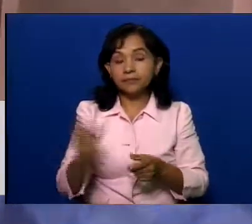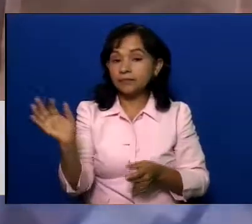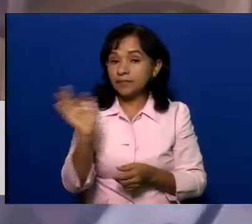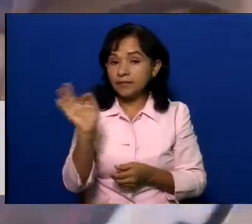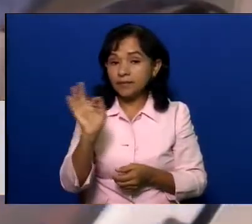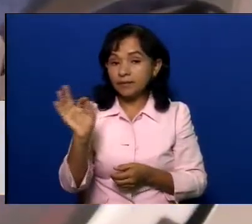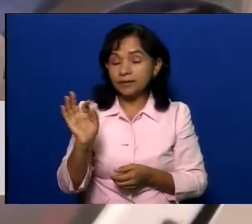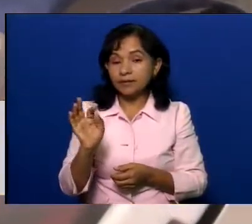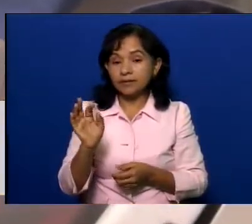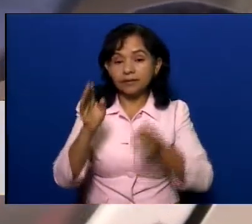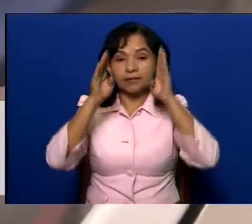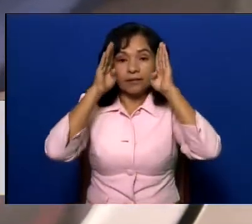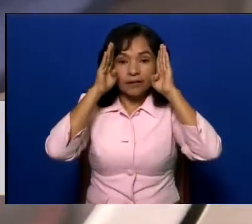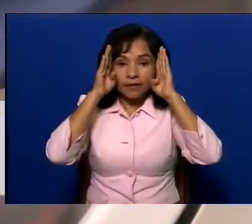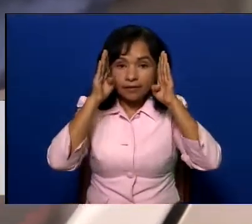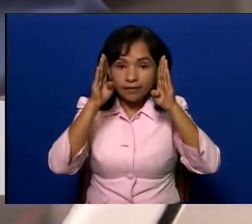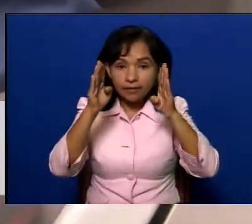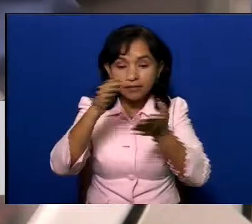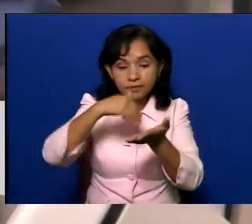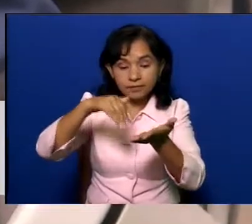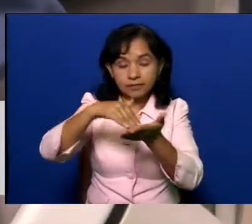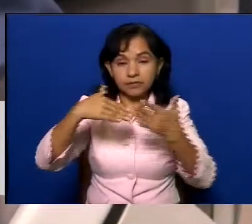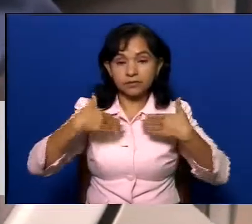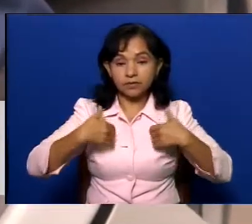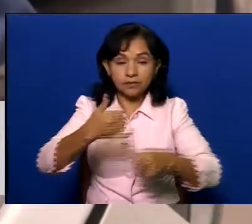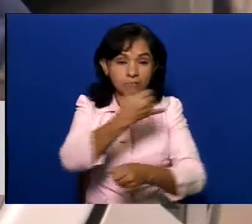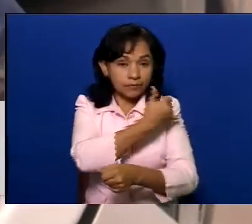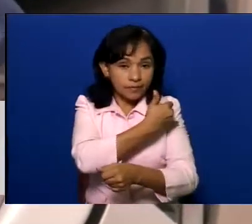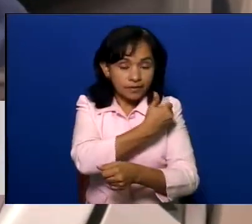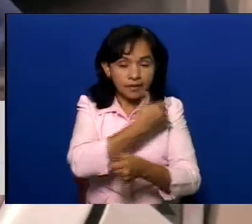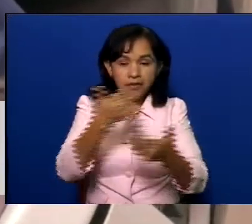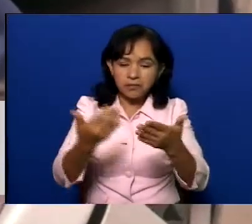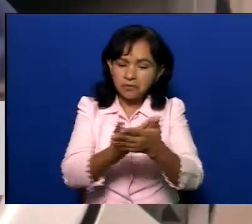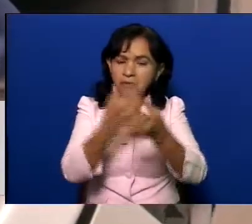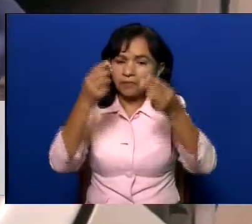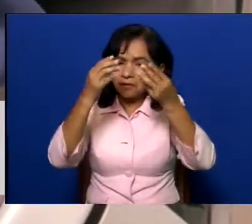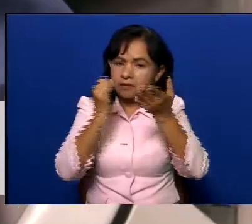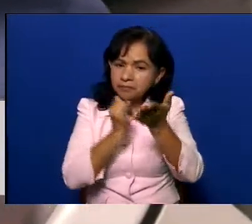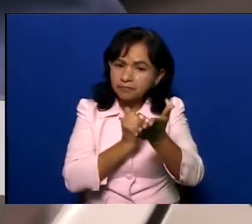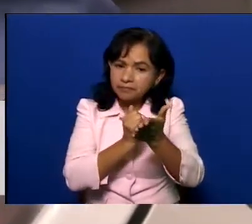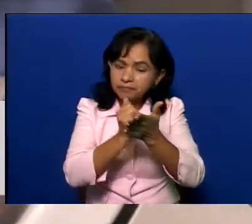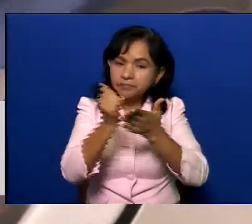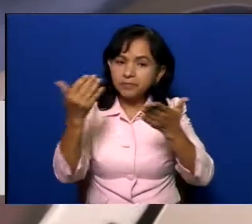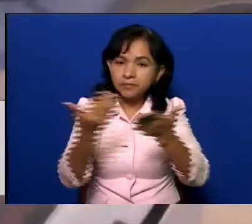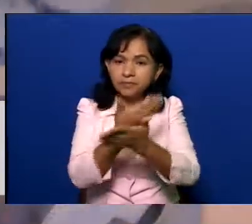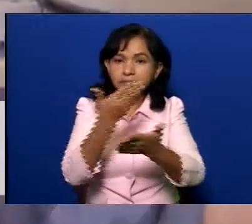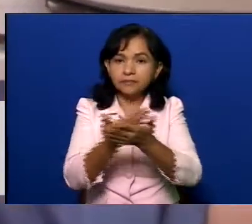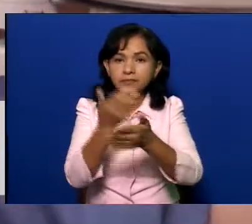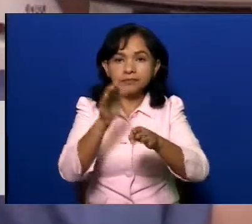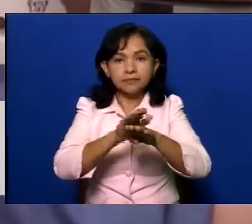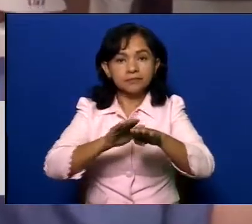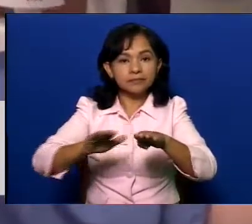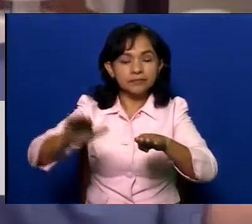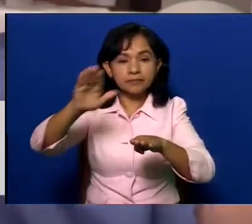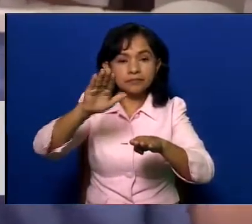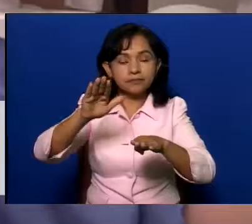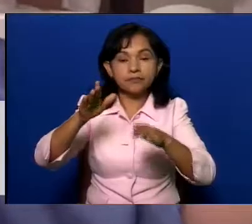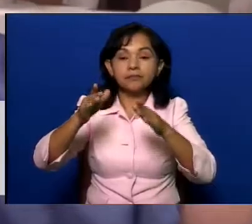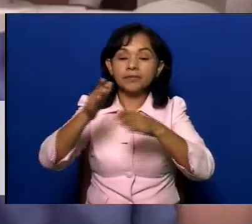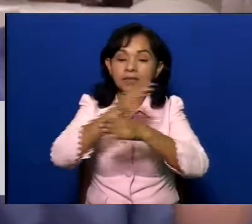modernización. Los presupuestos de la Asamblea en este periodo, el presupuesto que ha aprobado la Asamblea en este periodo ha